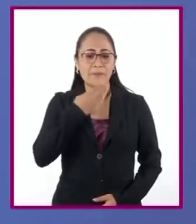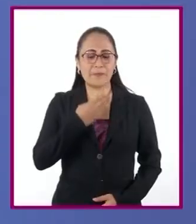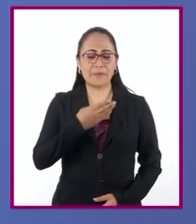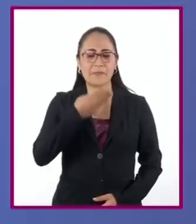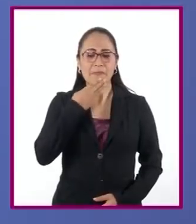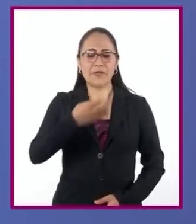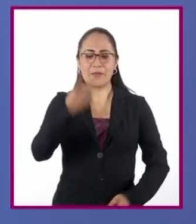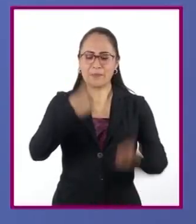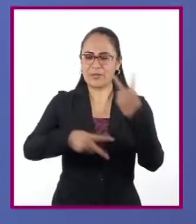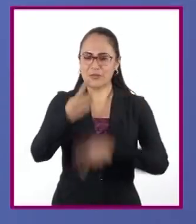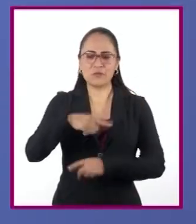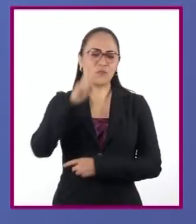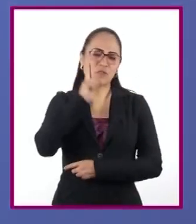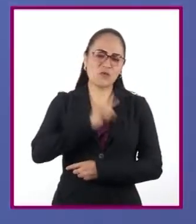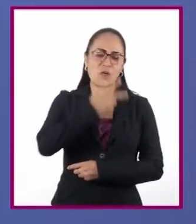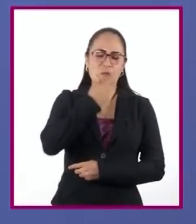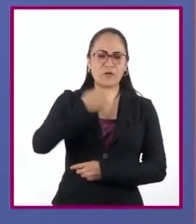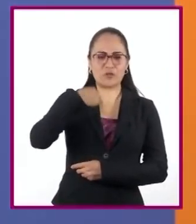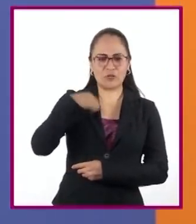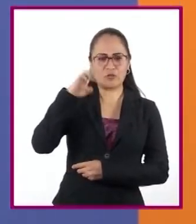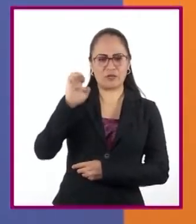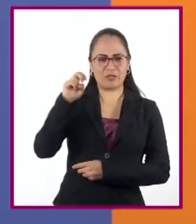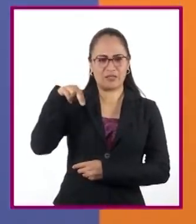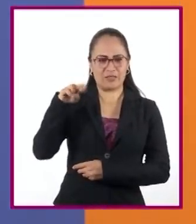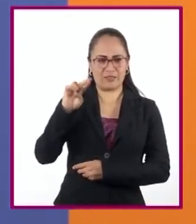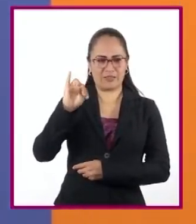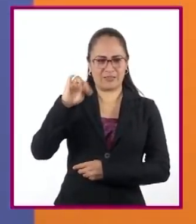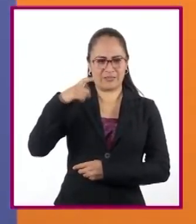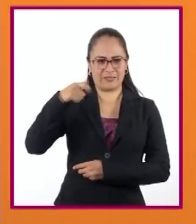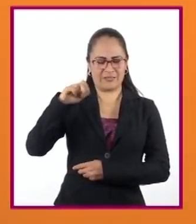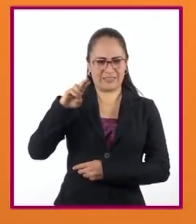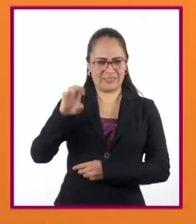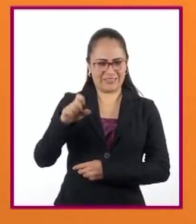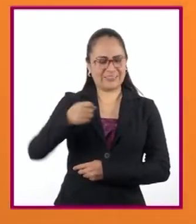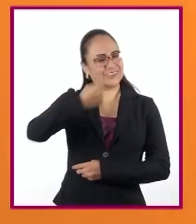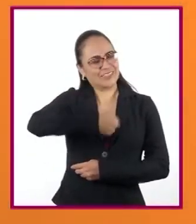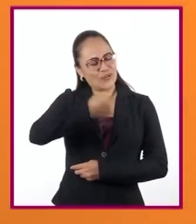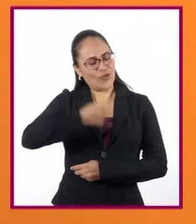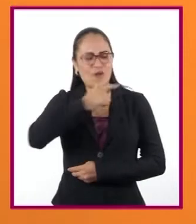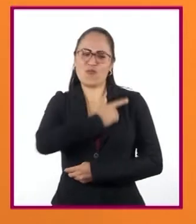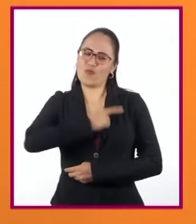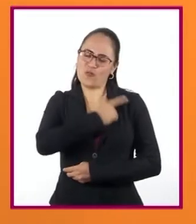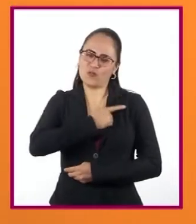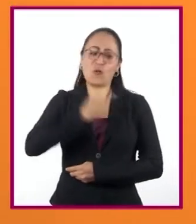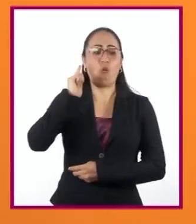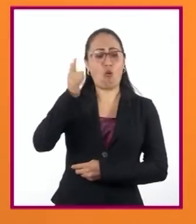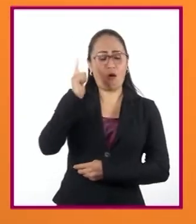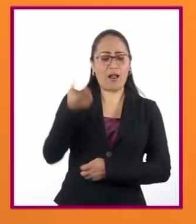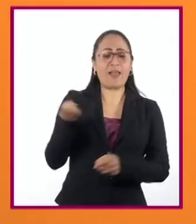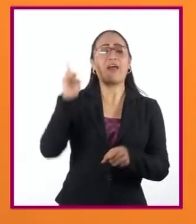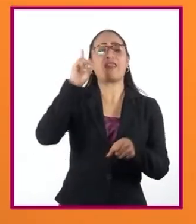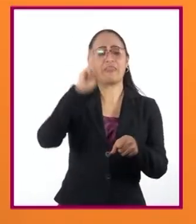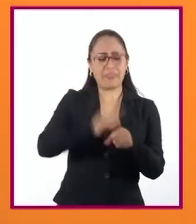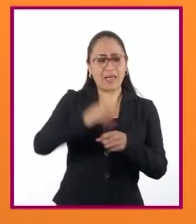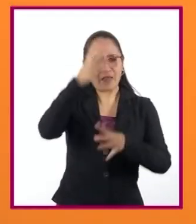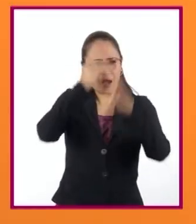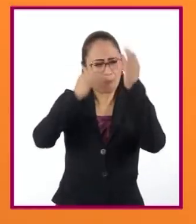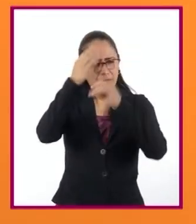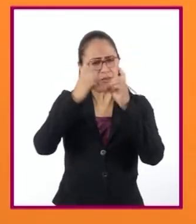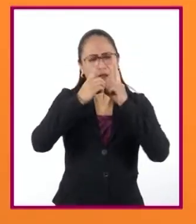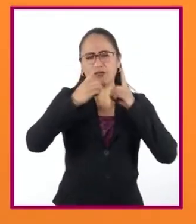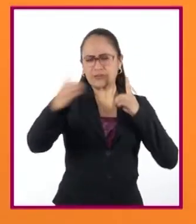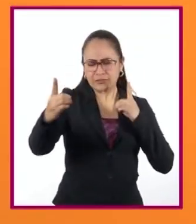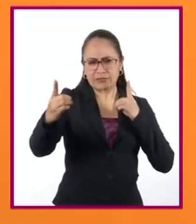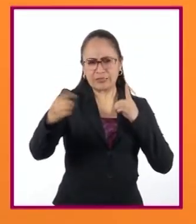Bienvenidas y bienvenidos. Soy Enrique Rodal y me da mucho gusto saludarles. Deseo que estos días de aprendizaje a